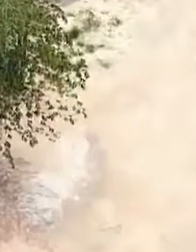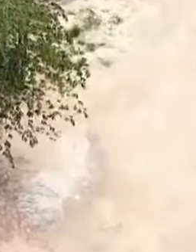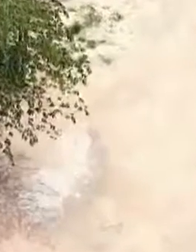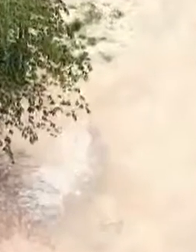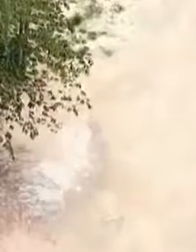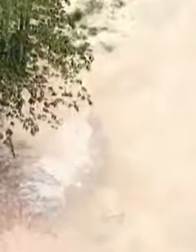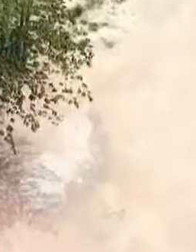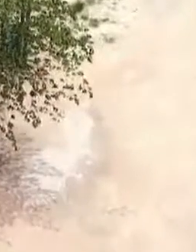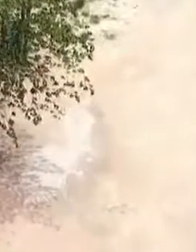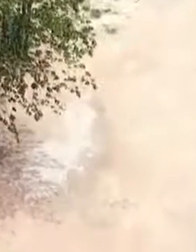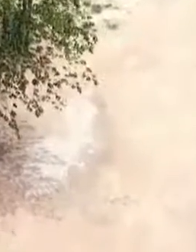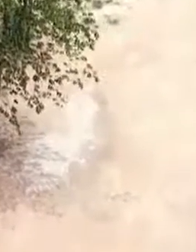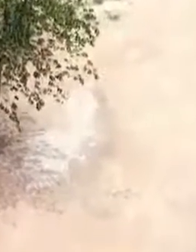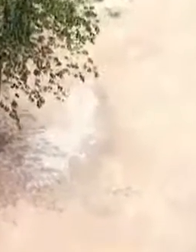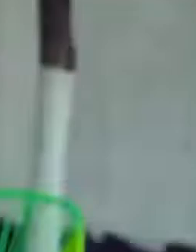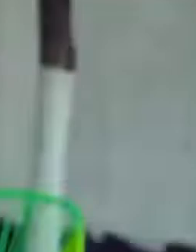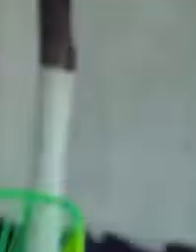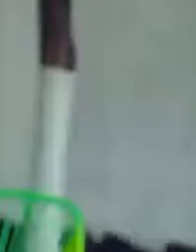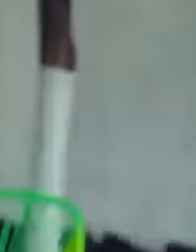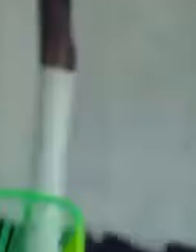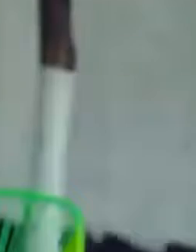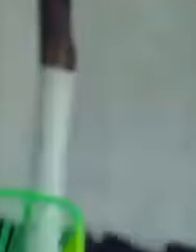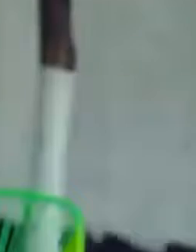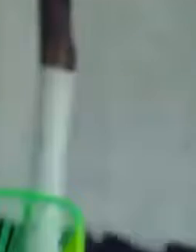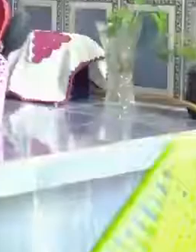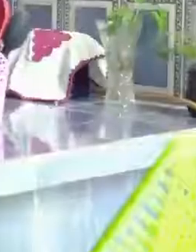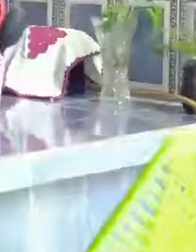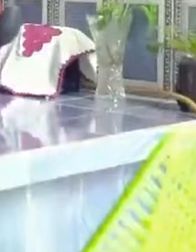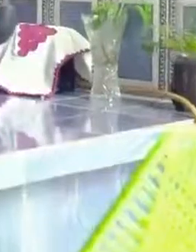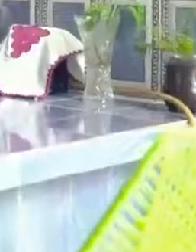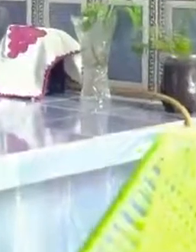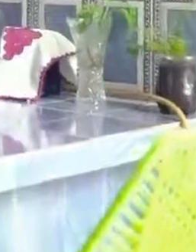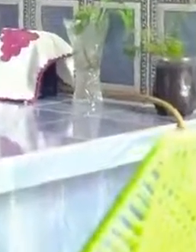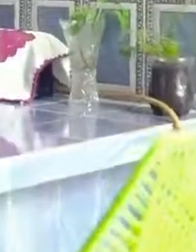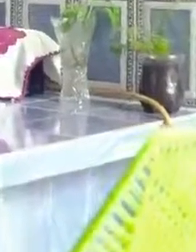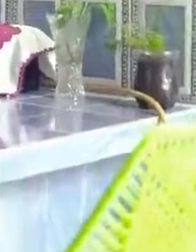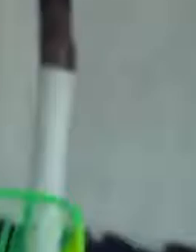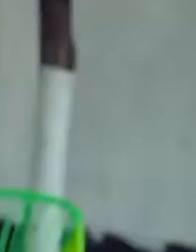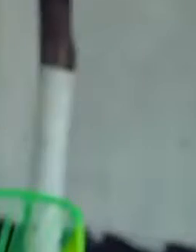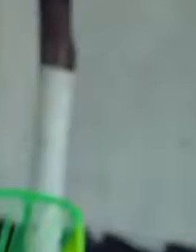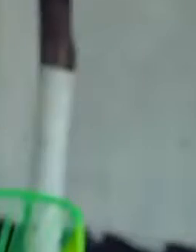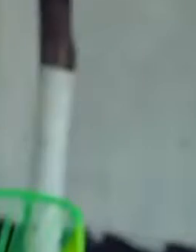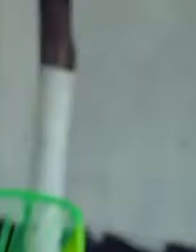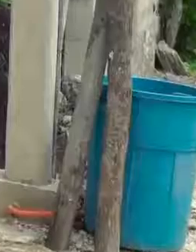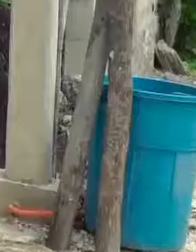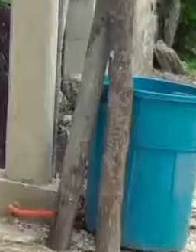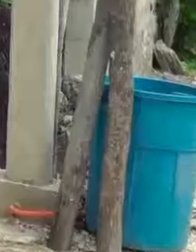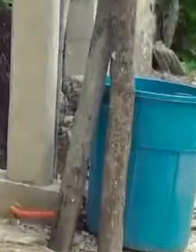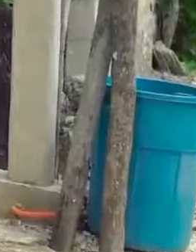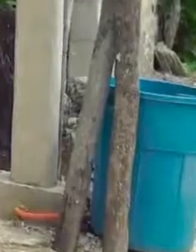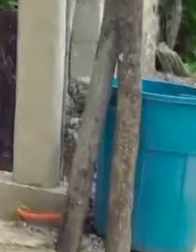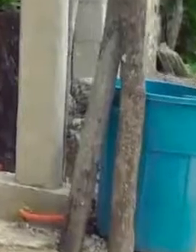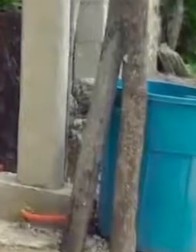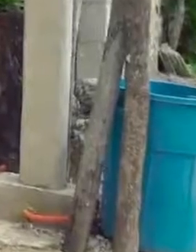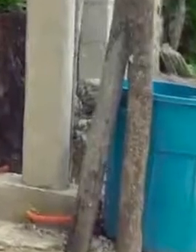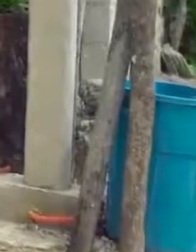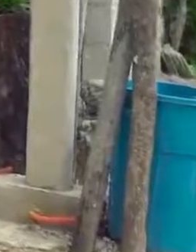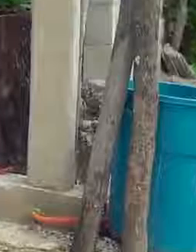pues ya estar seguro, ¿no?, de lo que uno ya tiene. Ahora sí que pues las escrituras le dan una